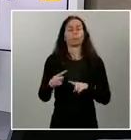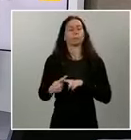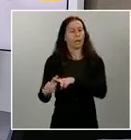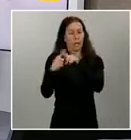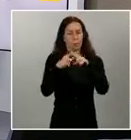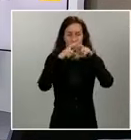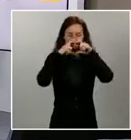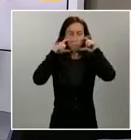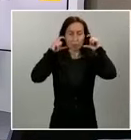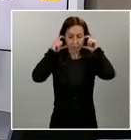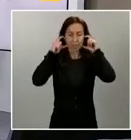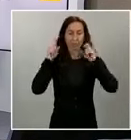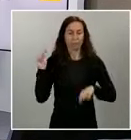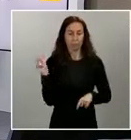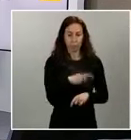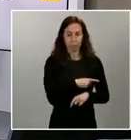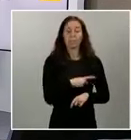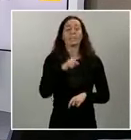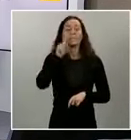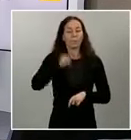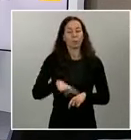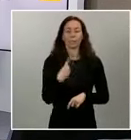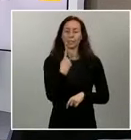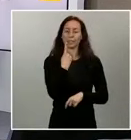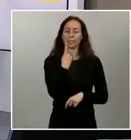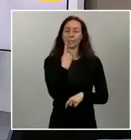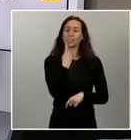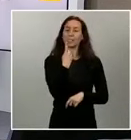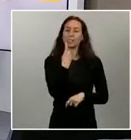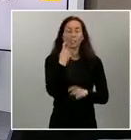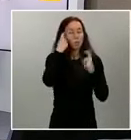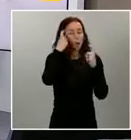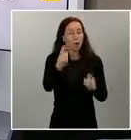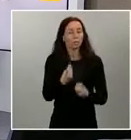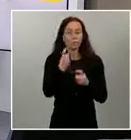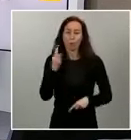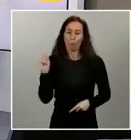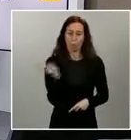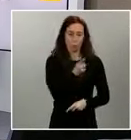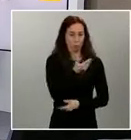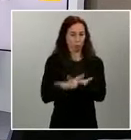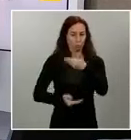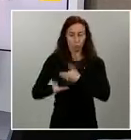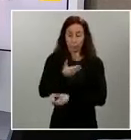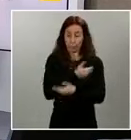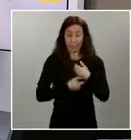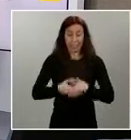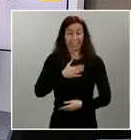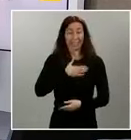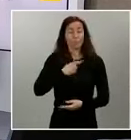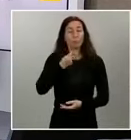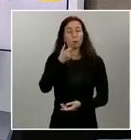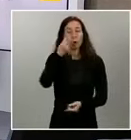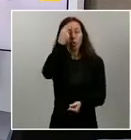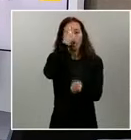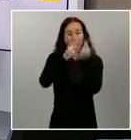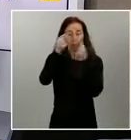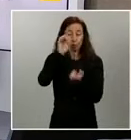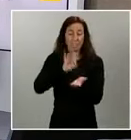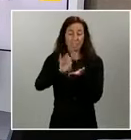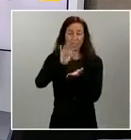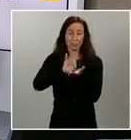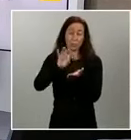será necesario también maximizar todos los esfuerzos. Quería aportar también algunos datos de utilización de los servicios de cercanías en esta hora